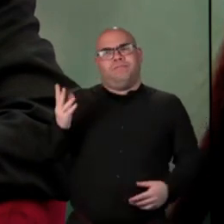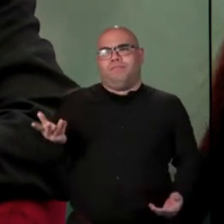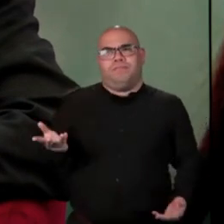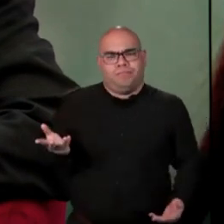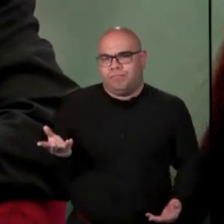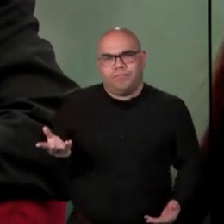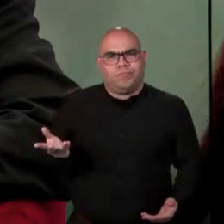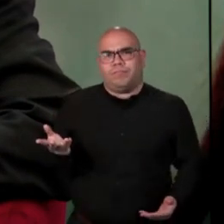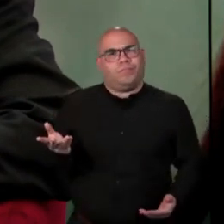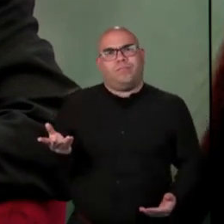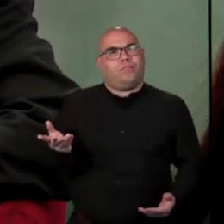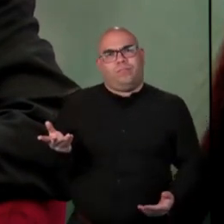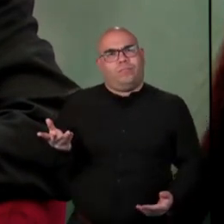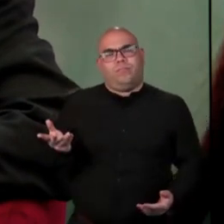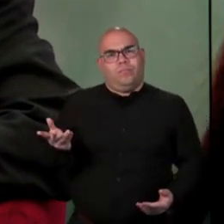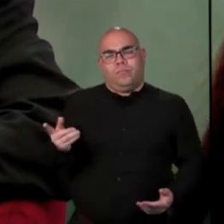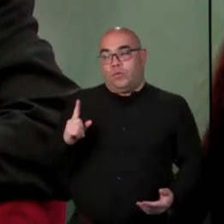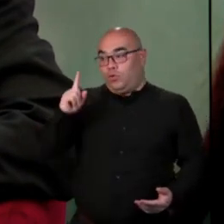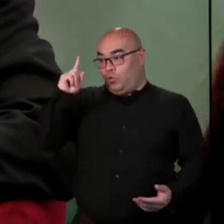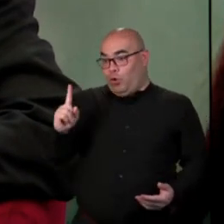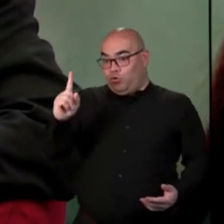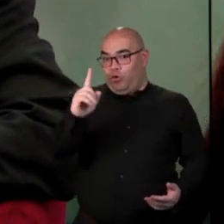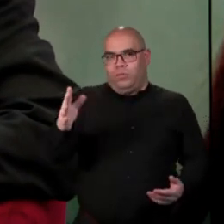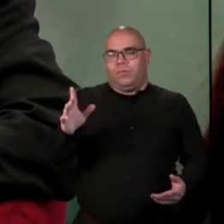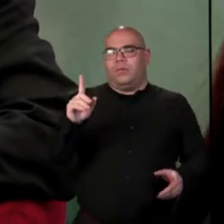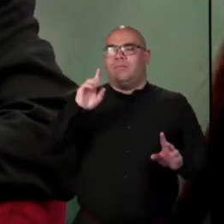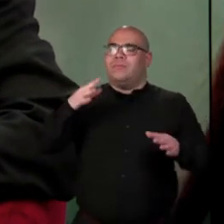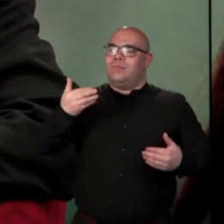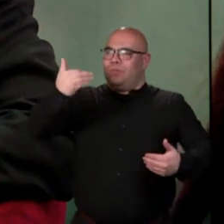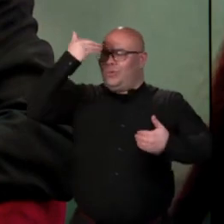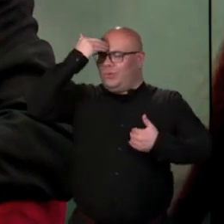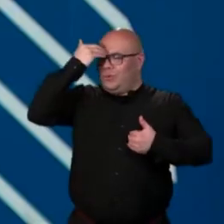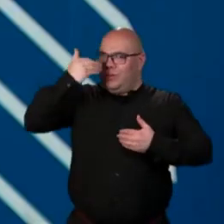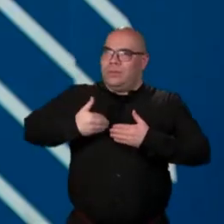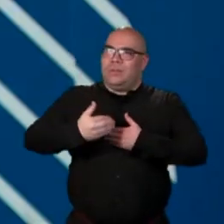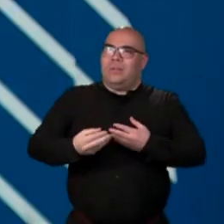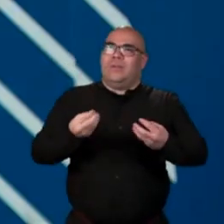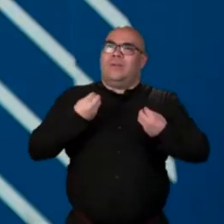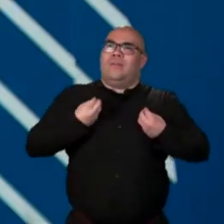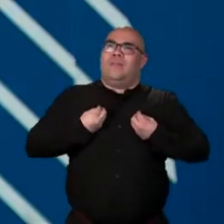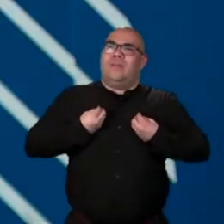el asumir conscientemente lo que hemos vivido en estos años